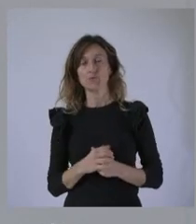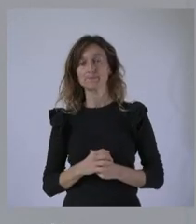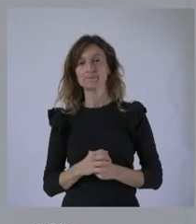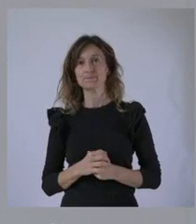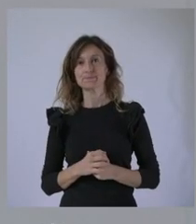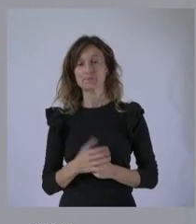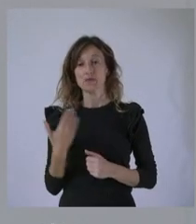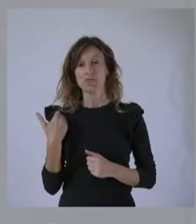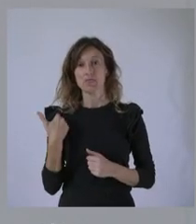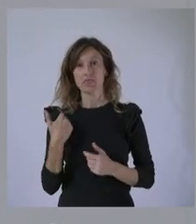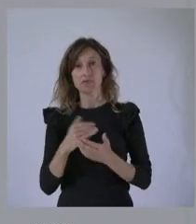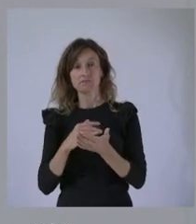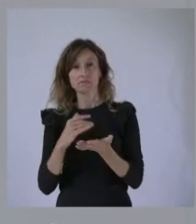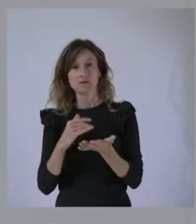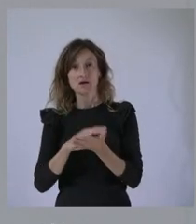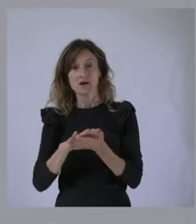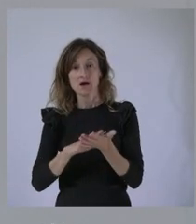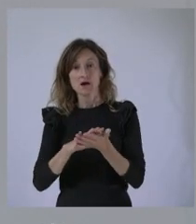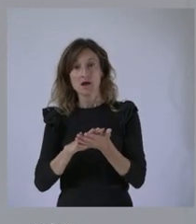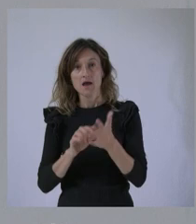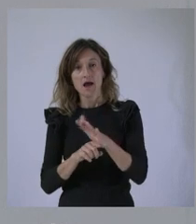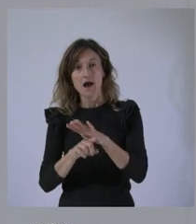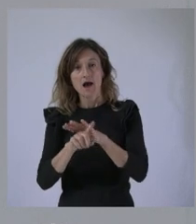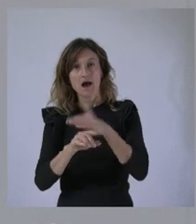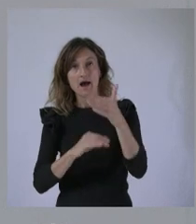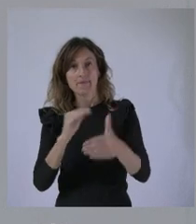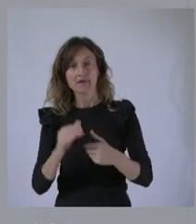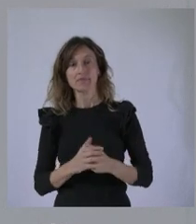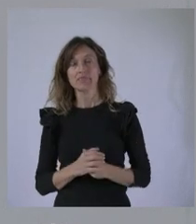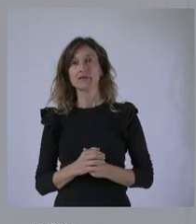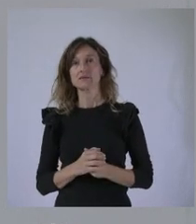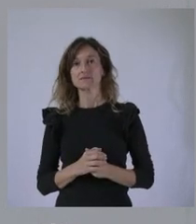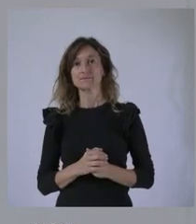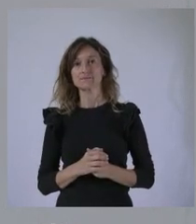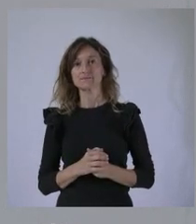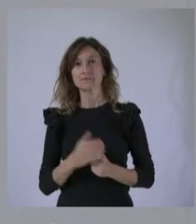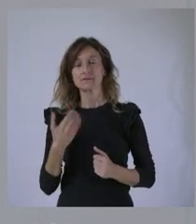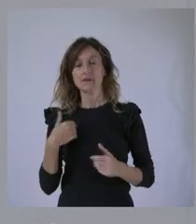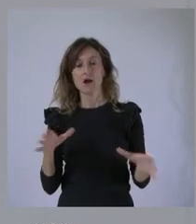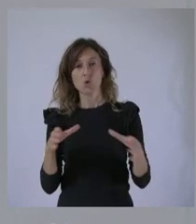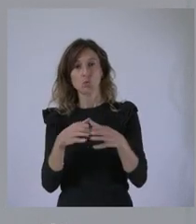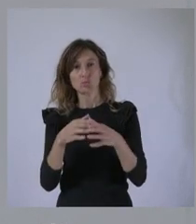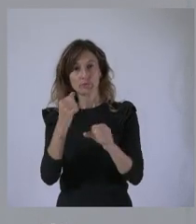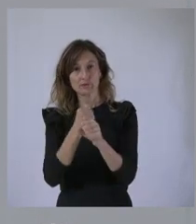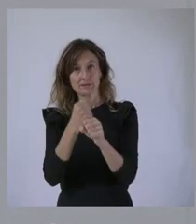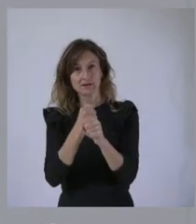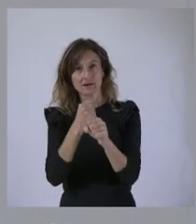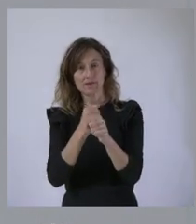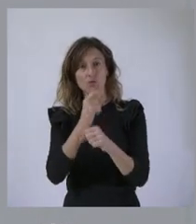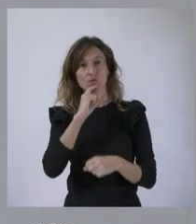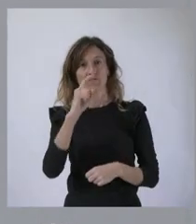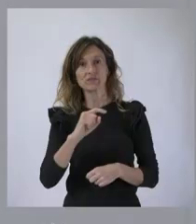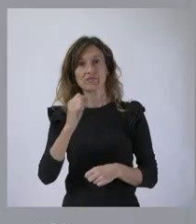horas lo que les puedo decir de avances en esta materia es que hemos constituido ya el grupo de trabajo de la fundación